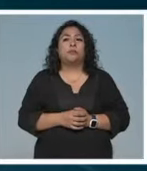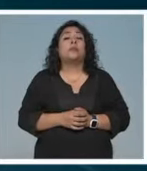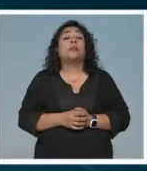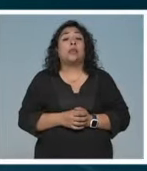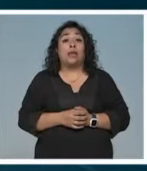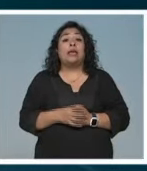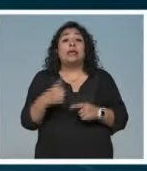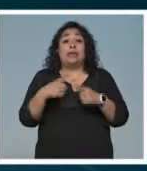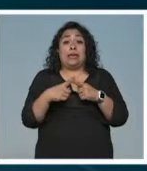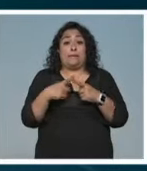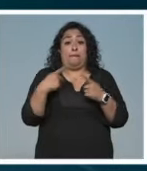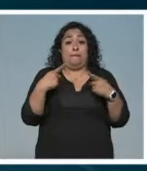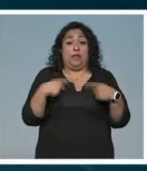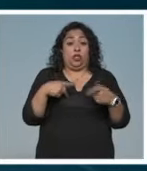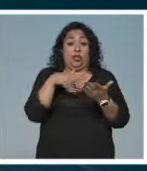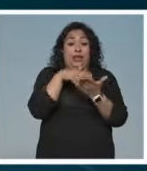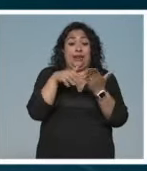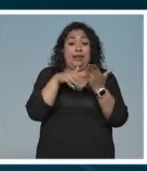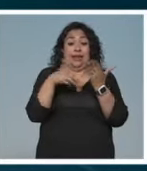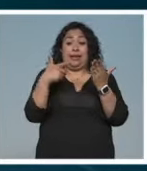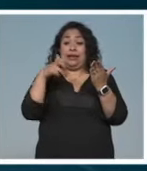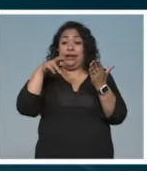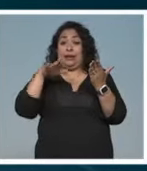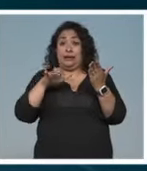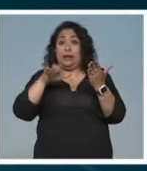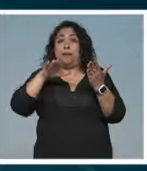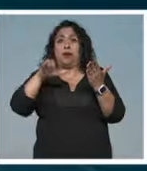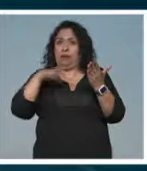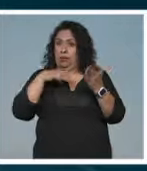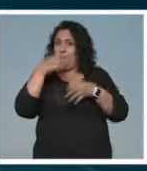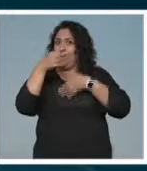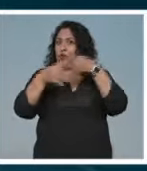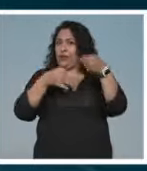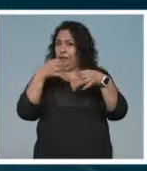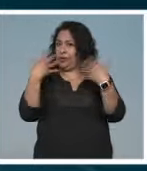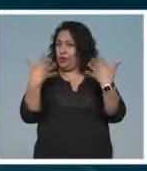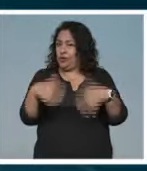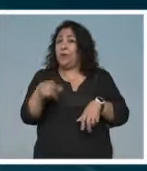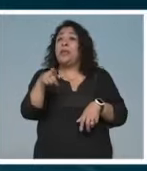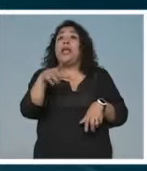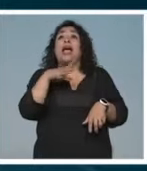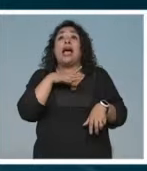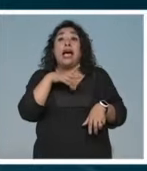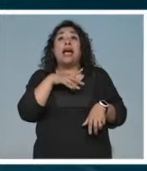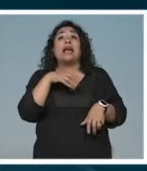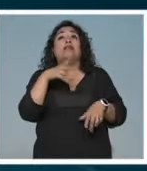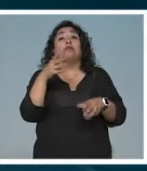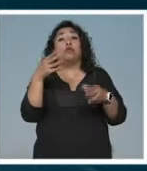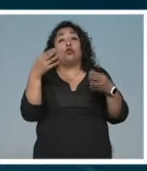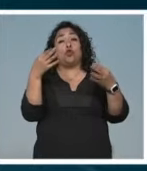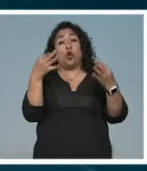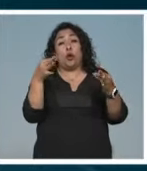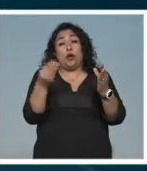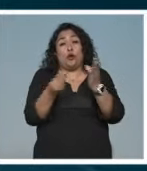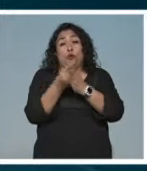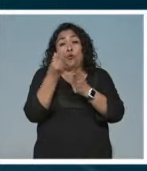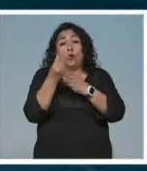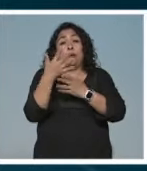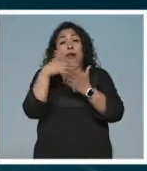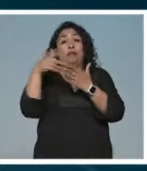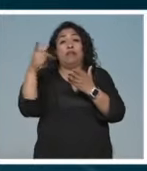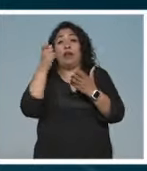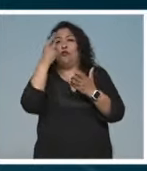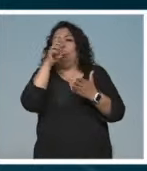A los lectores y lectoras de García Márquez les tenemos grandes noticias. Sí, tienen un centenar de páginas nuevas para leer de su